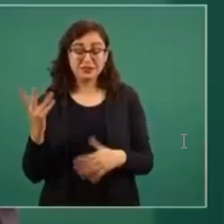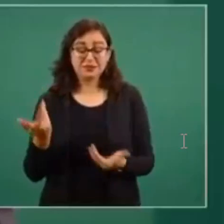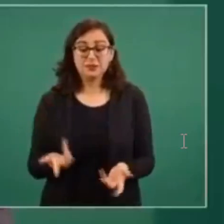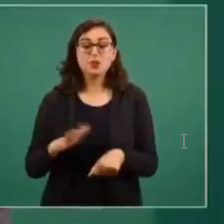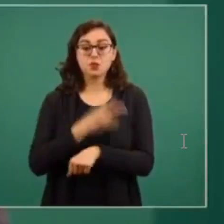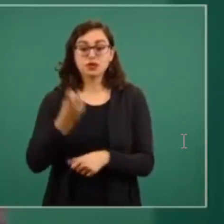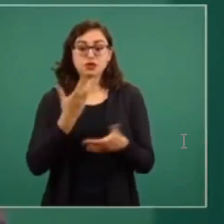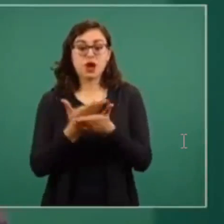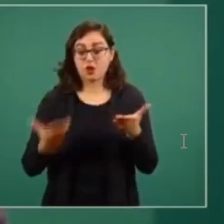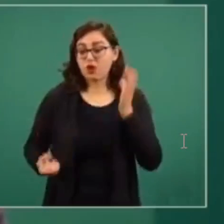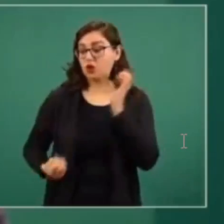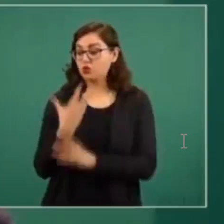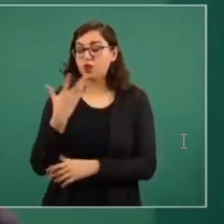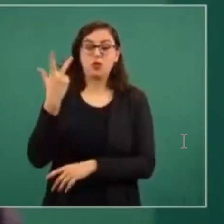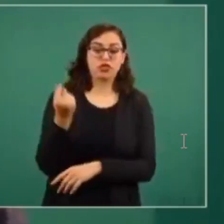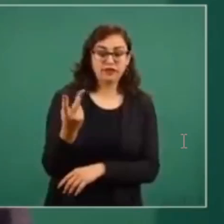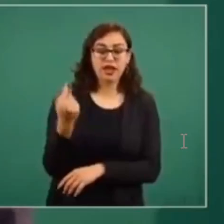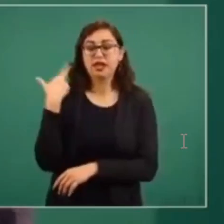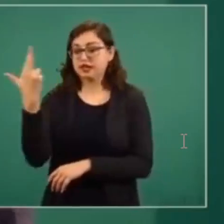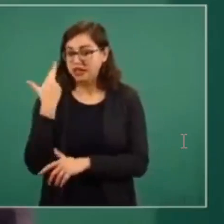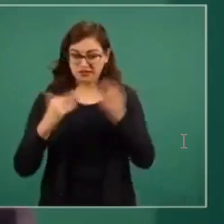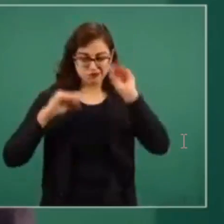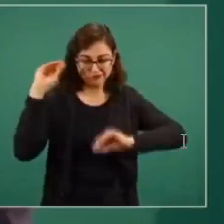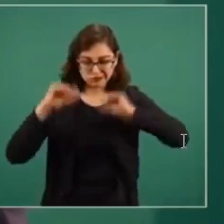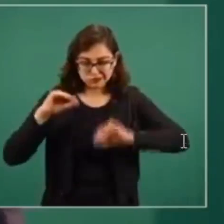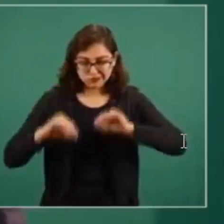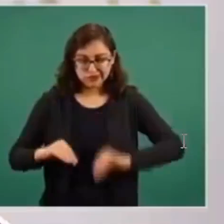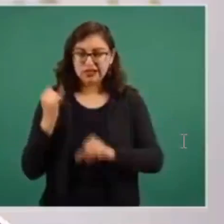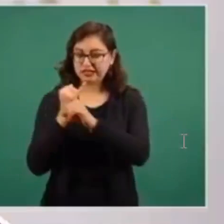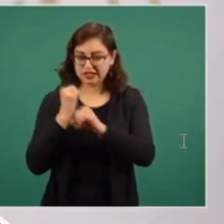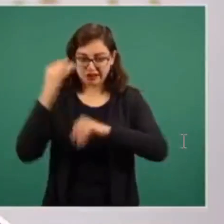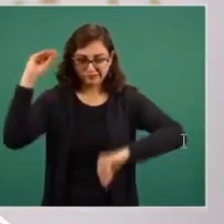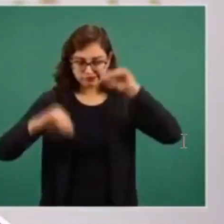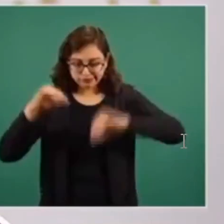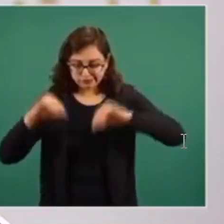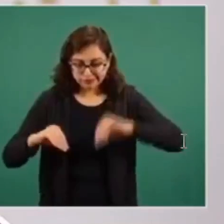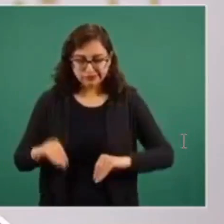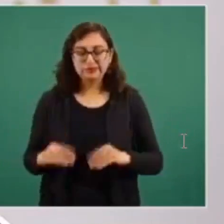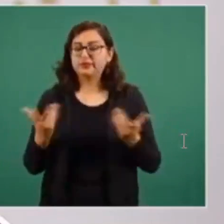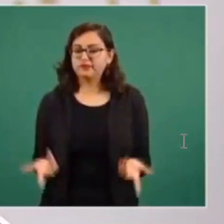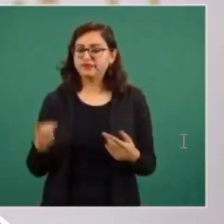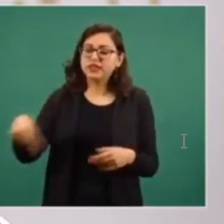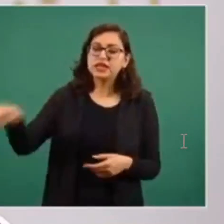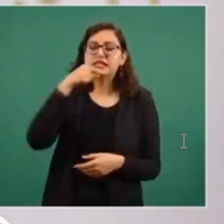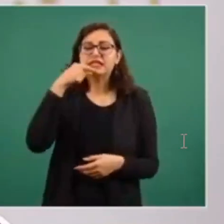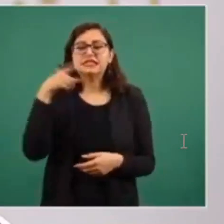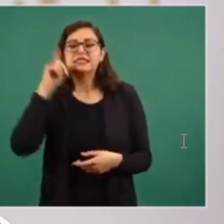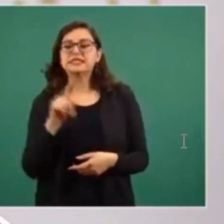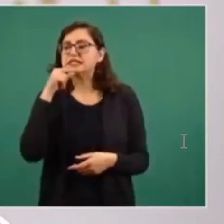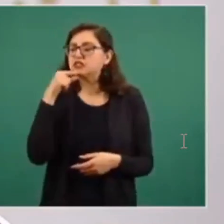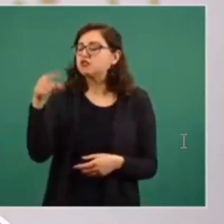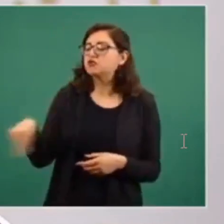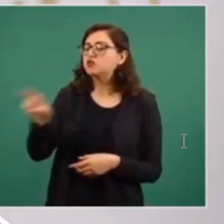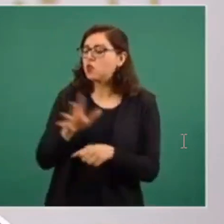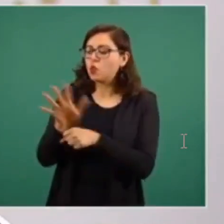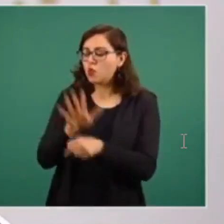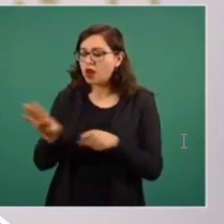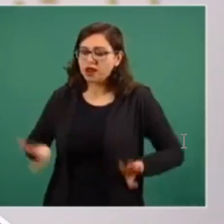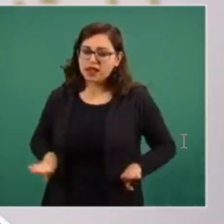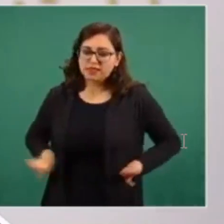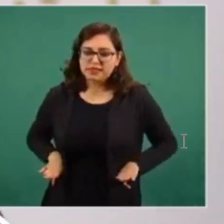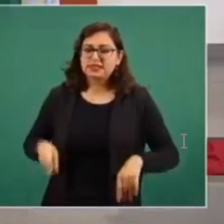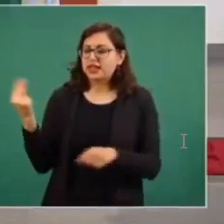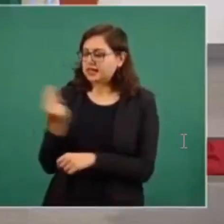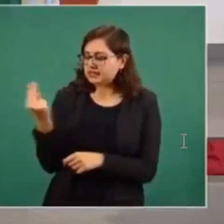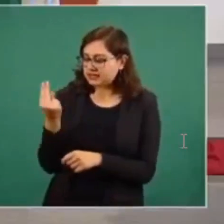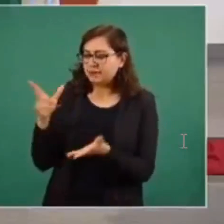todos los programas de televisión, de radio y las plataformas digitales, se partió de lo que necesitaban niñas y niños y esto obligó también a la Secretaría a